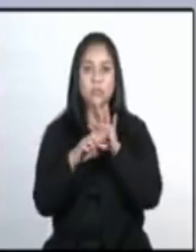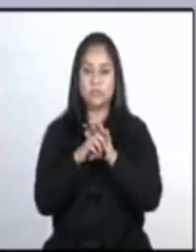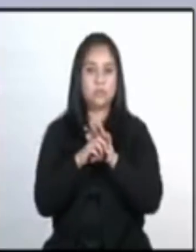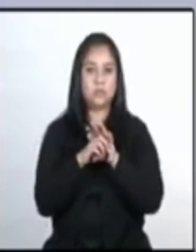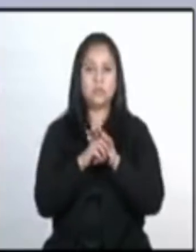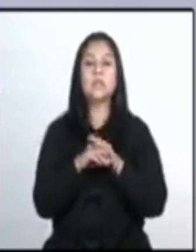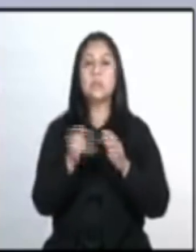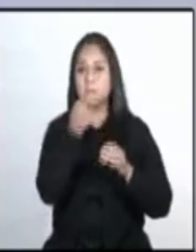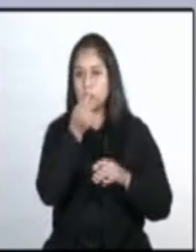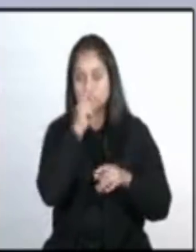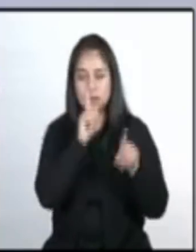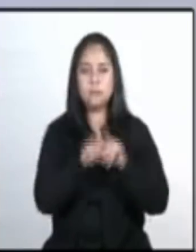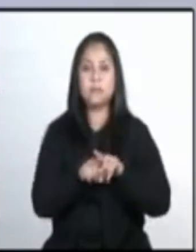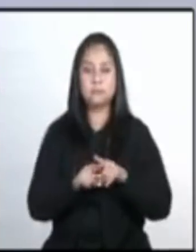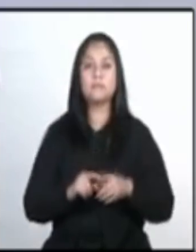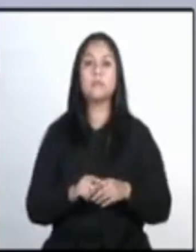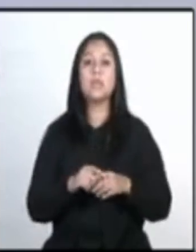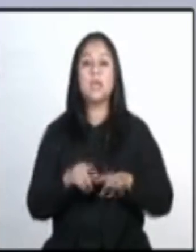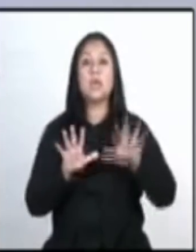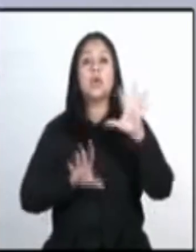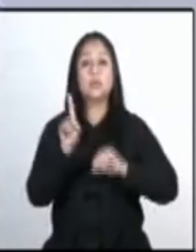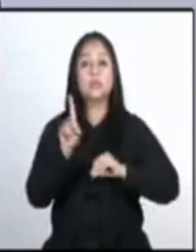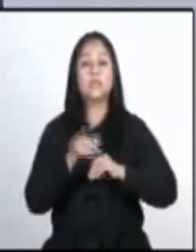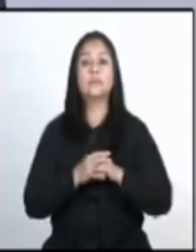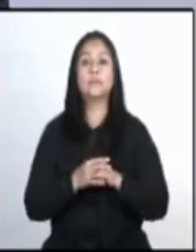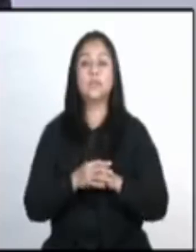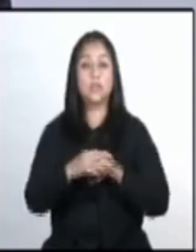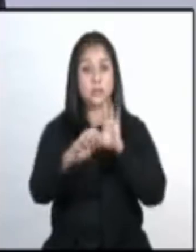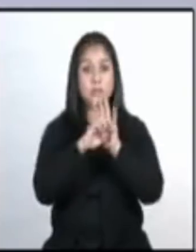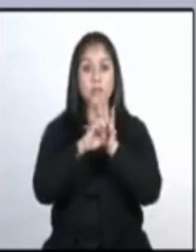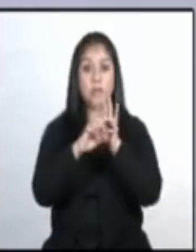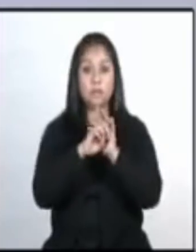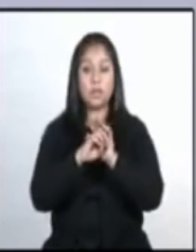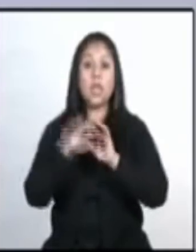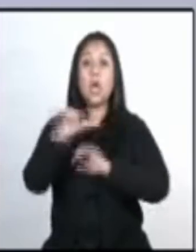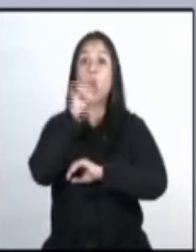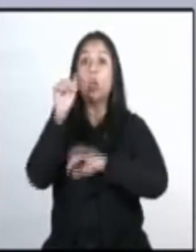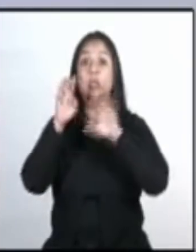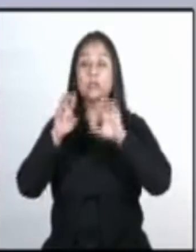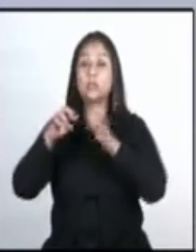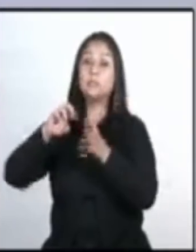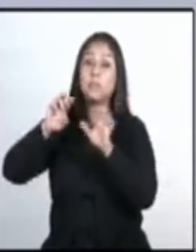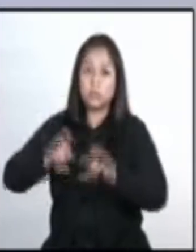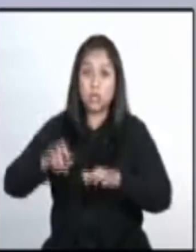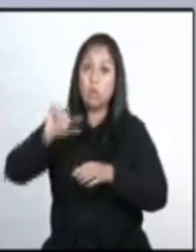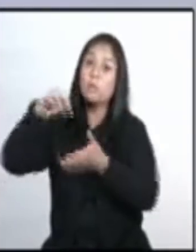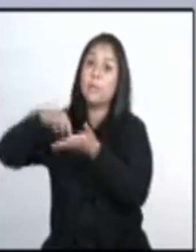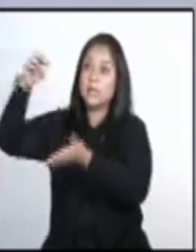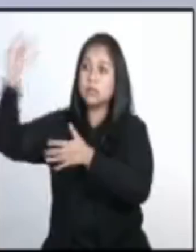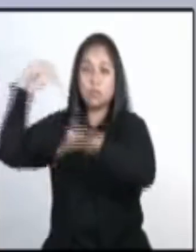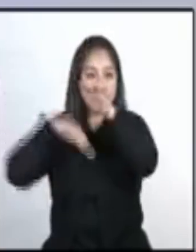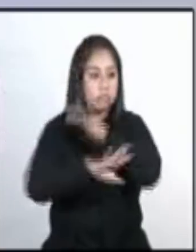y medicina. Décimo primero, se prohíbe que los extranjeros ingresen al país por cualquiera de nuestras